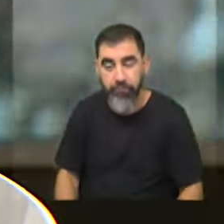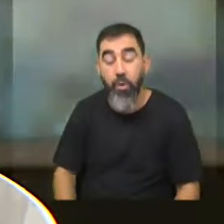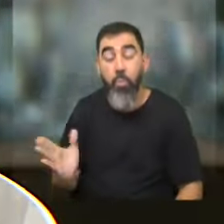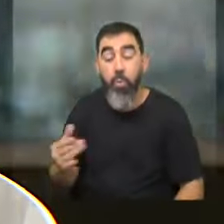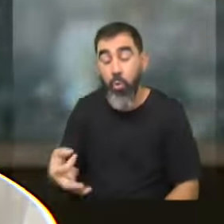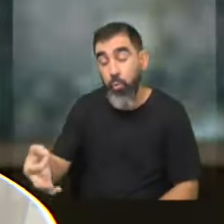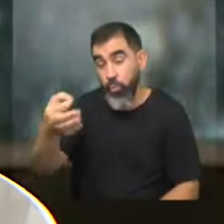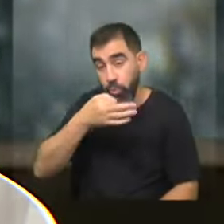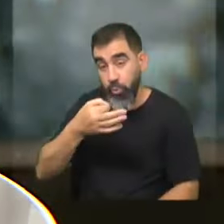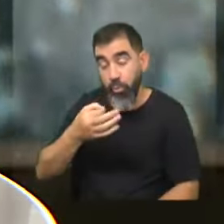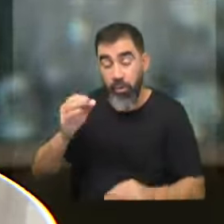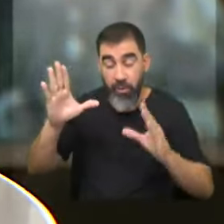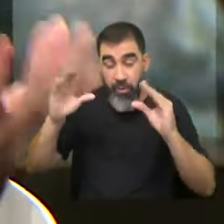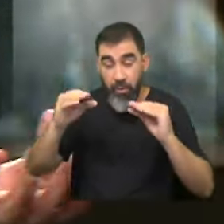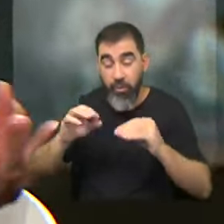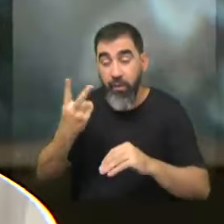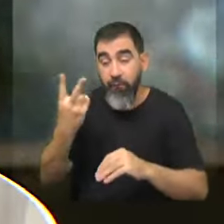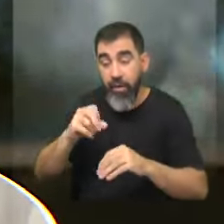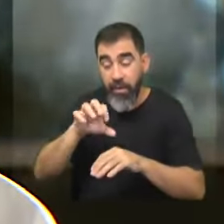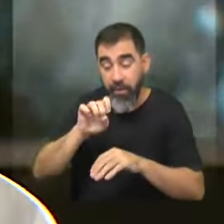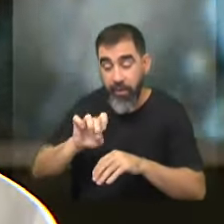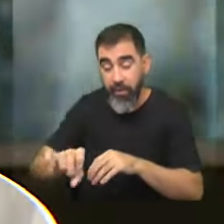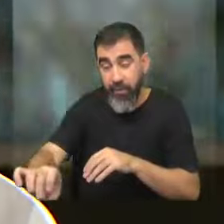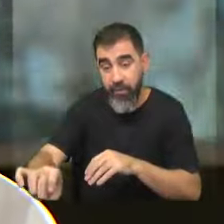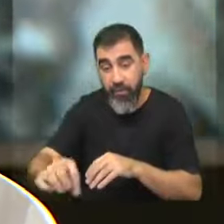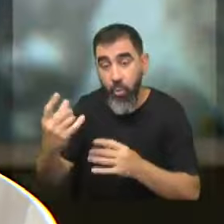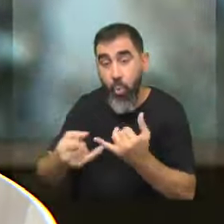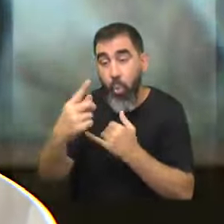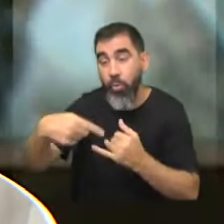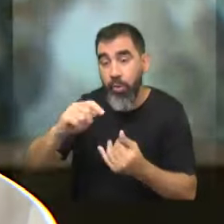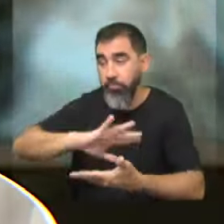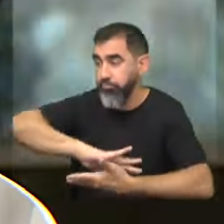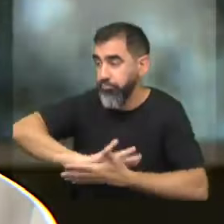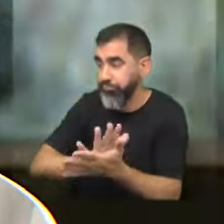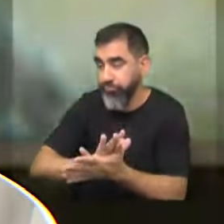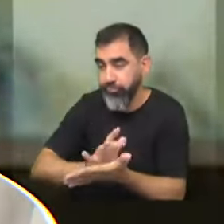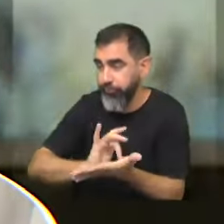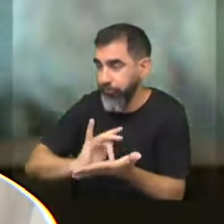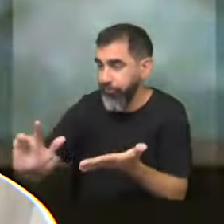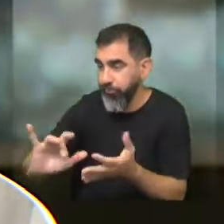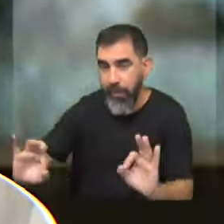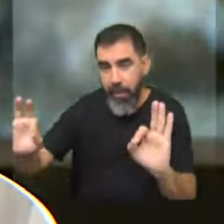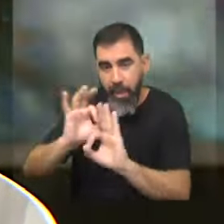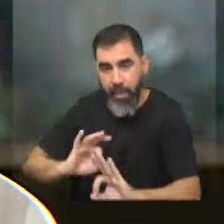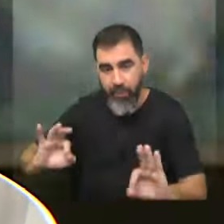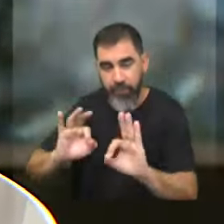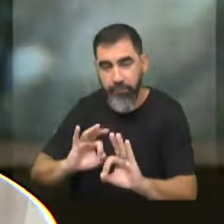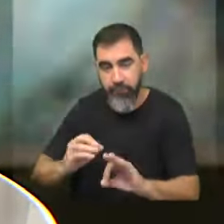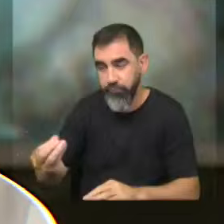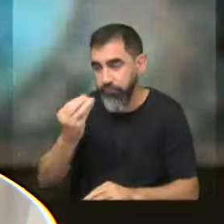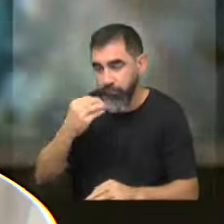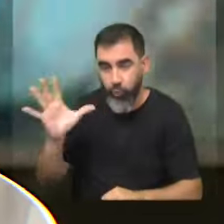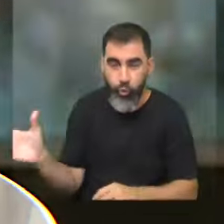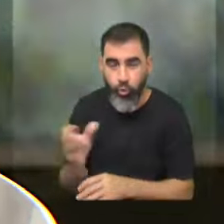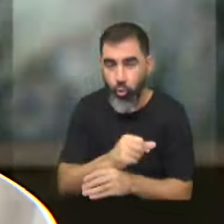que él en una noche plantó 20 plantines y al día siguiente no tenía absolutamente nada. O sea, se habían llevado